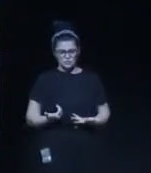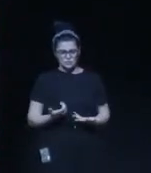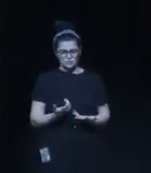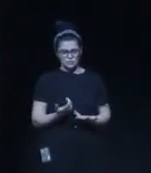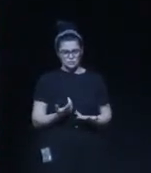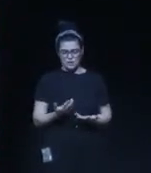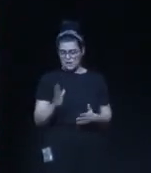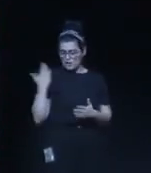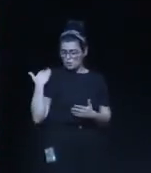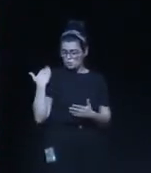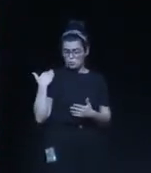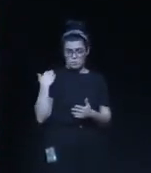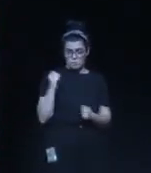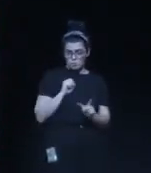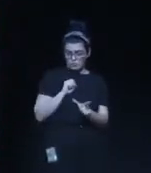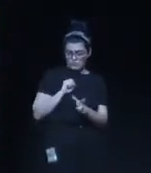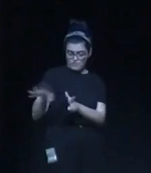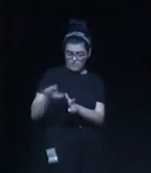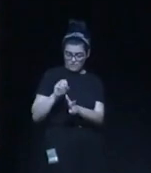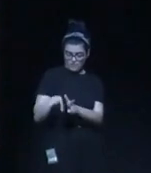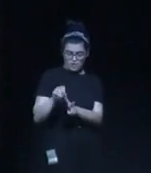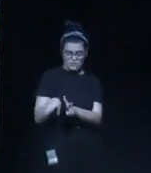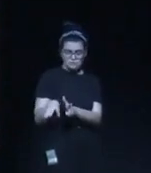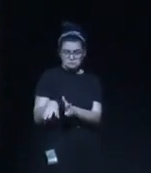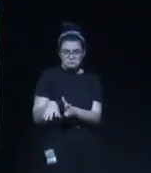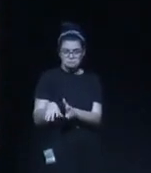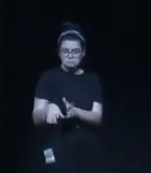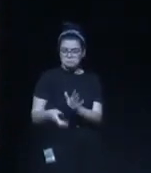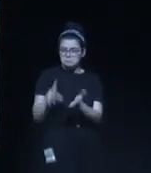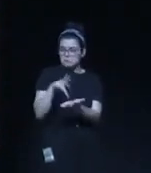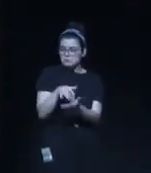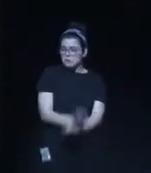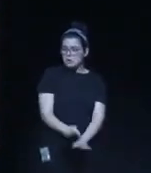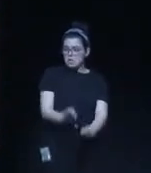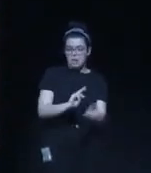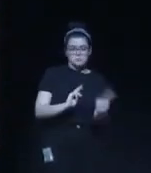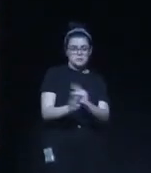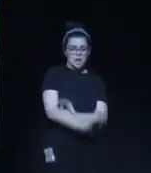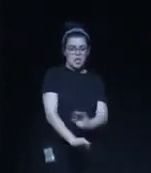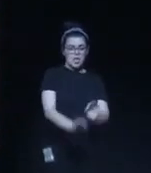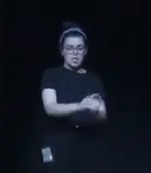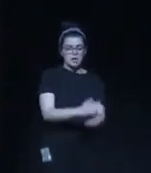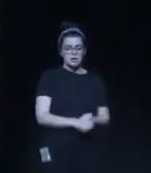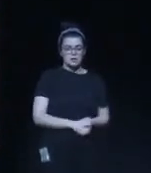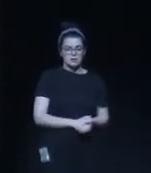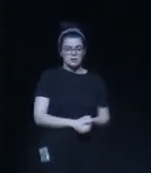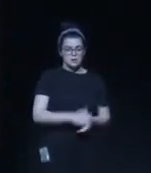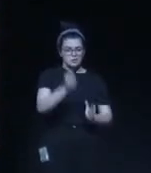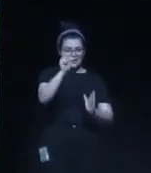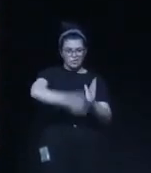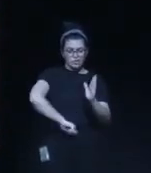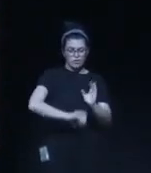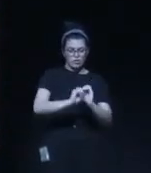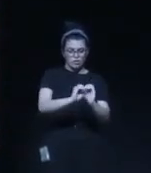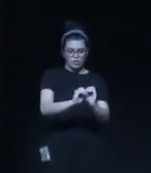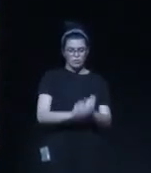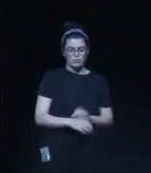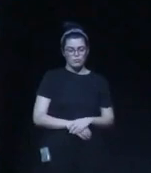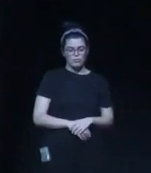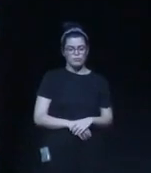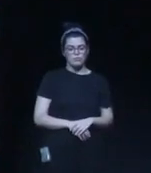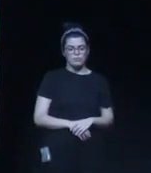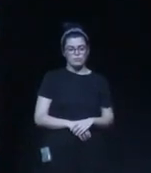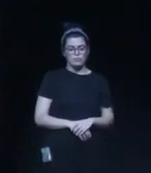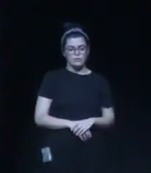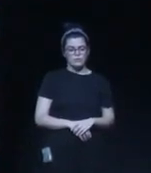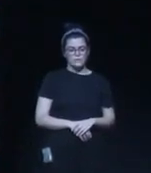vertidos no ha habido ninguna denuncia. Las denuncias están puestas por nosotras, pero no ha habido ninguna sanción. Entonces,